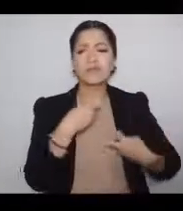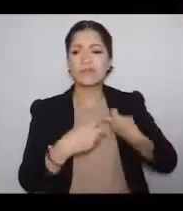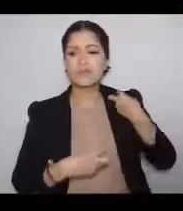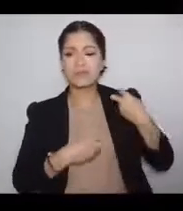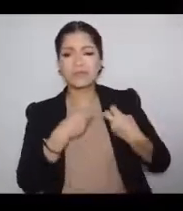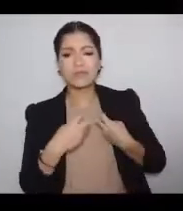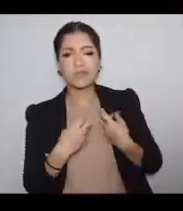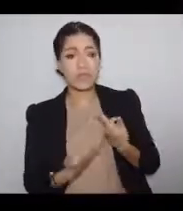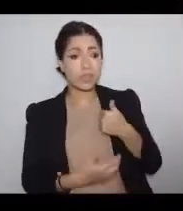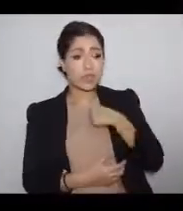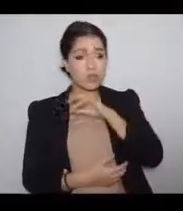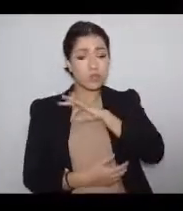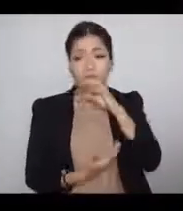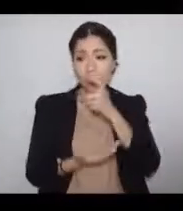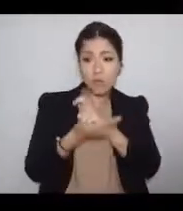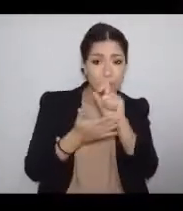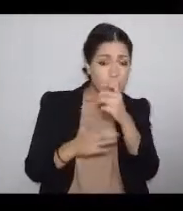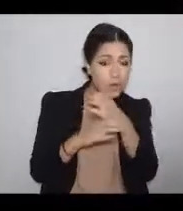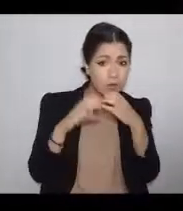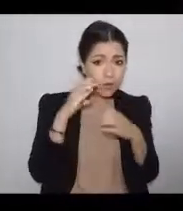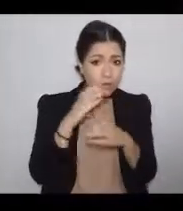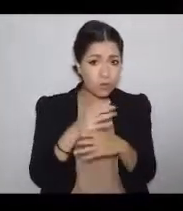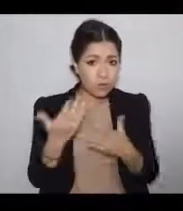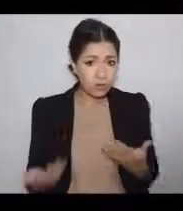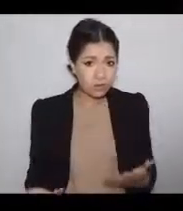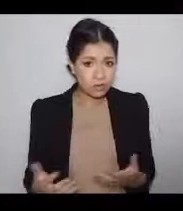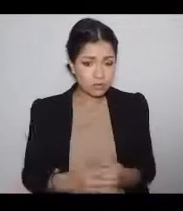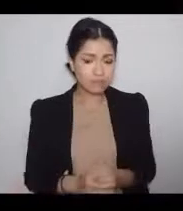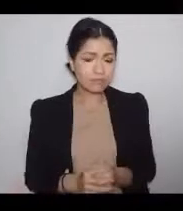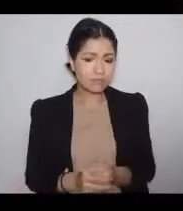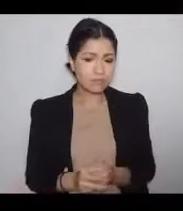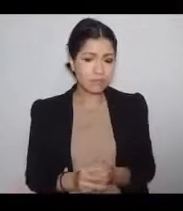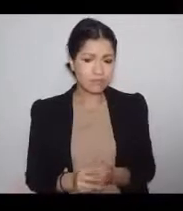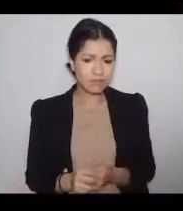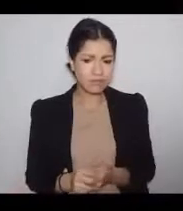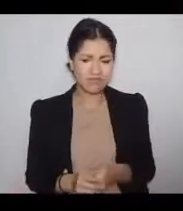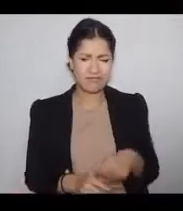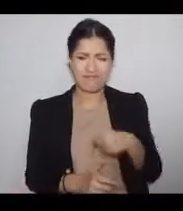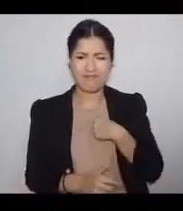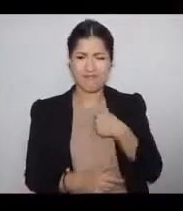ellos. No me interesan tus lujos.